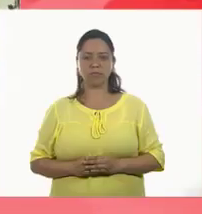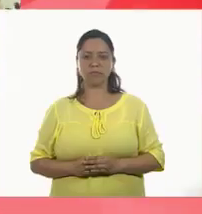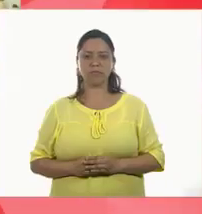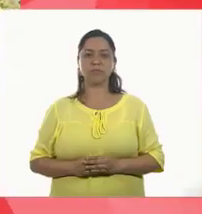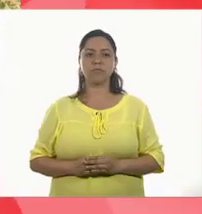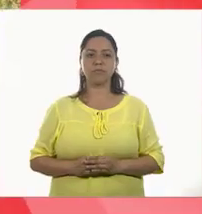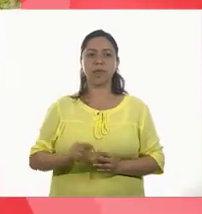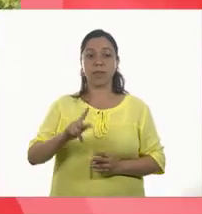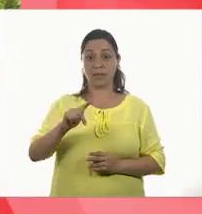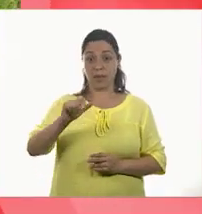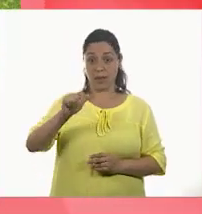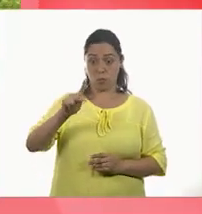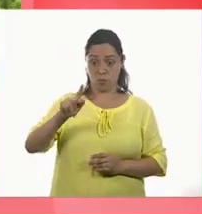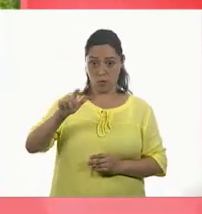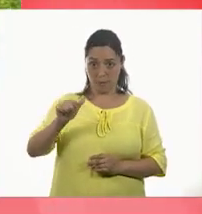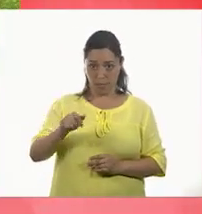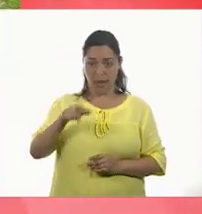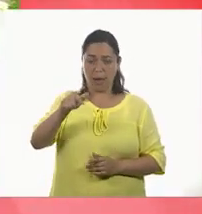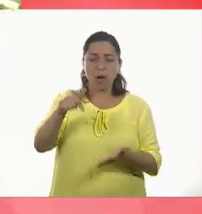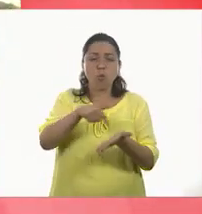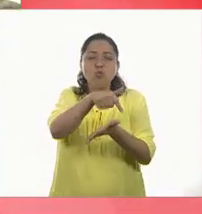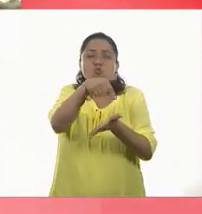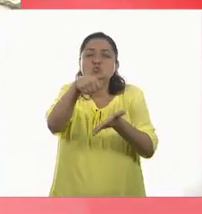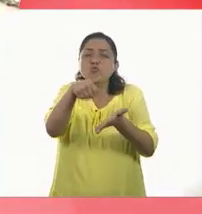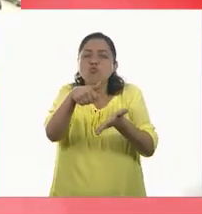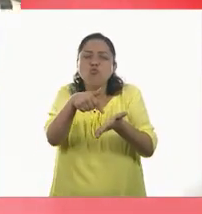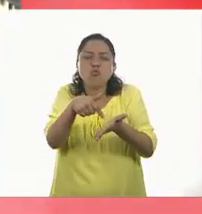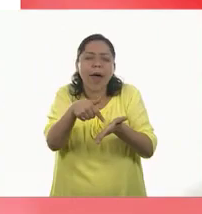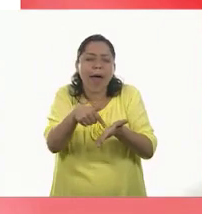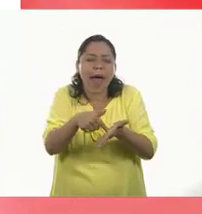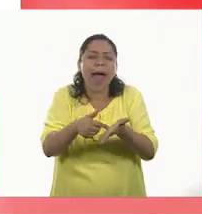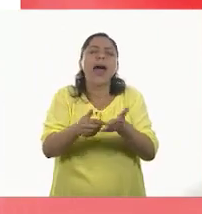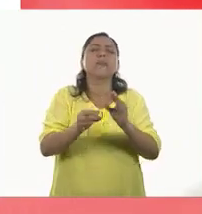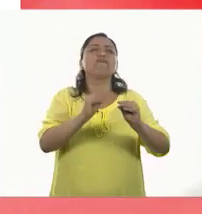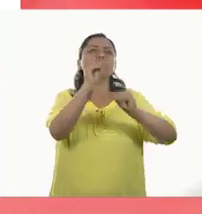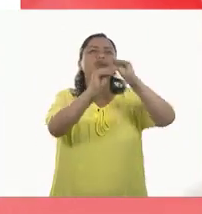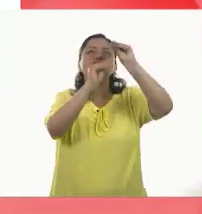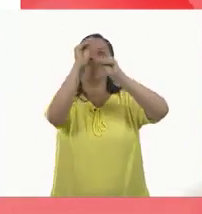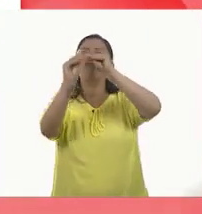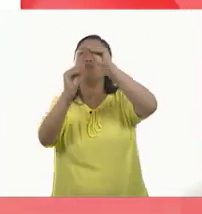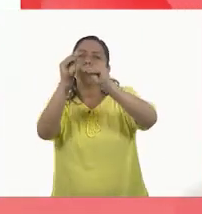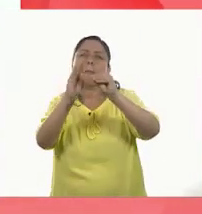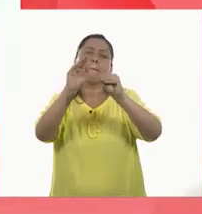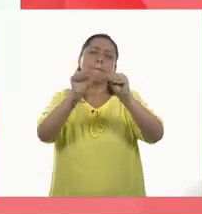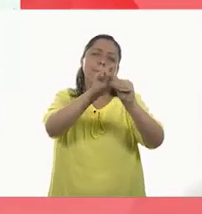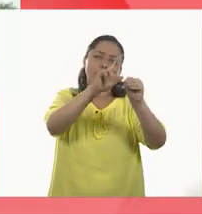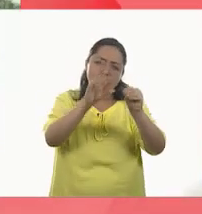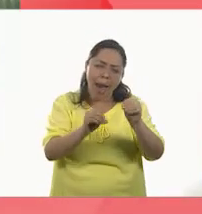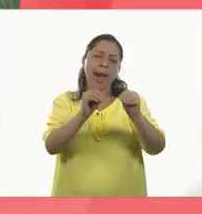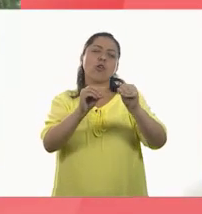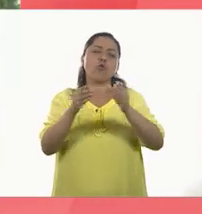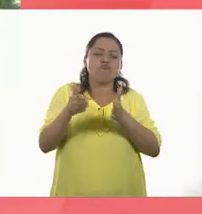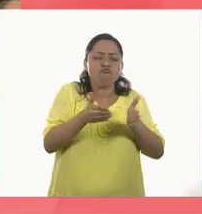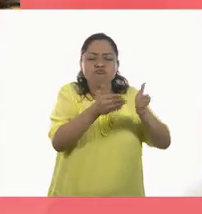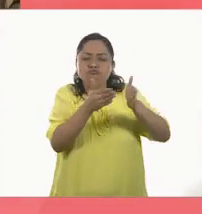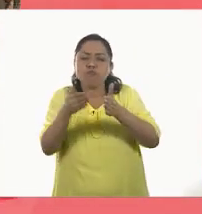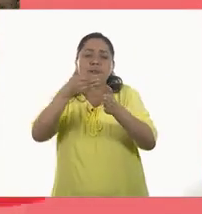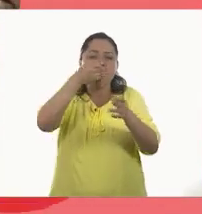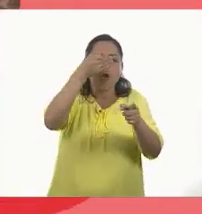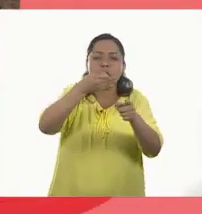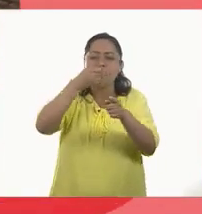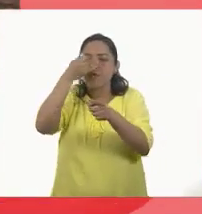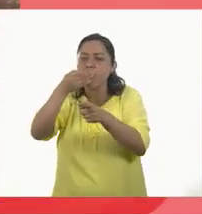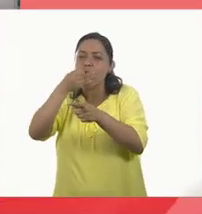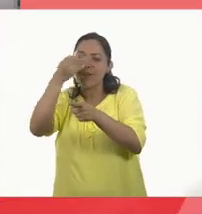Tapijulapa, hermoso rincón con toques coloniales, techos de barro y pequeñas calles llenas de flores y sonrisas de